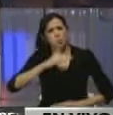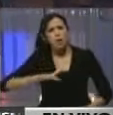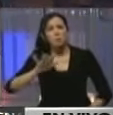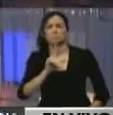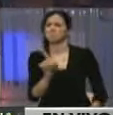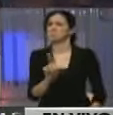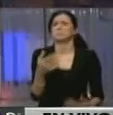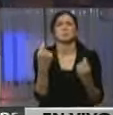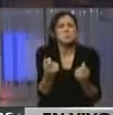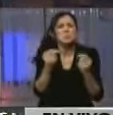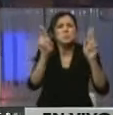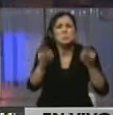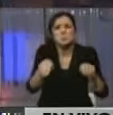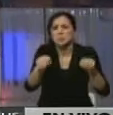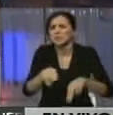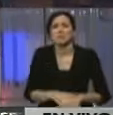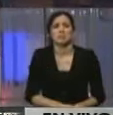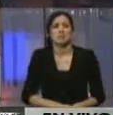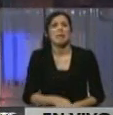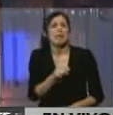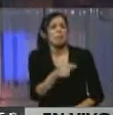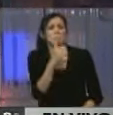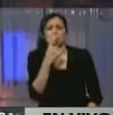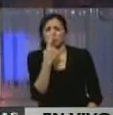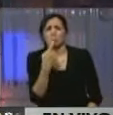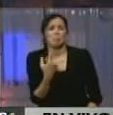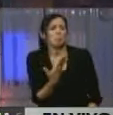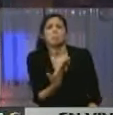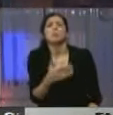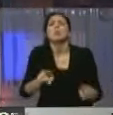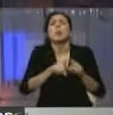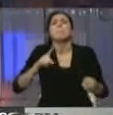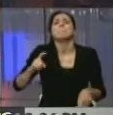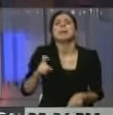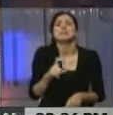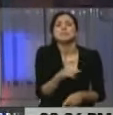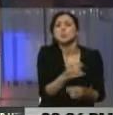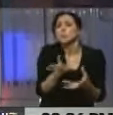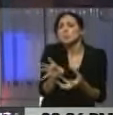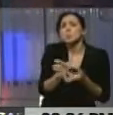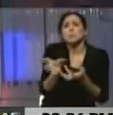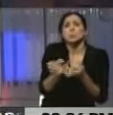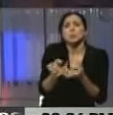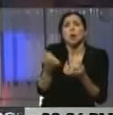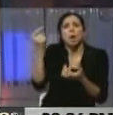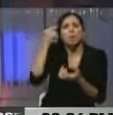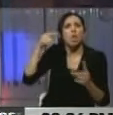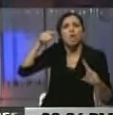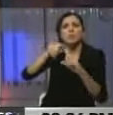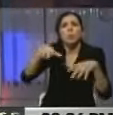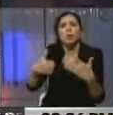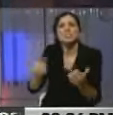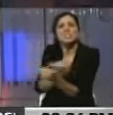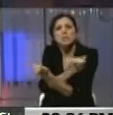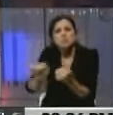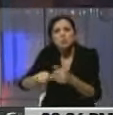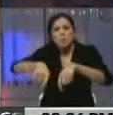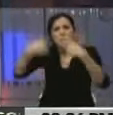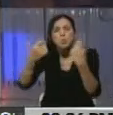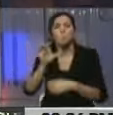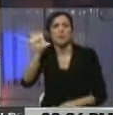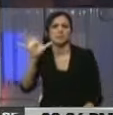pueblo? Jamás. Él es un parásito que está con una sola misión, destruir el país desde la posición circunstancial de